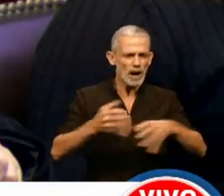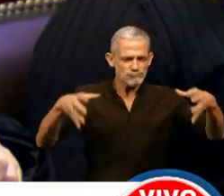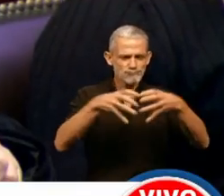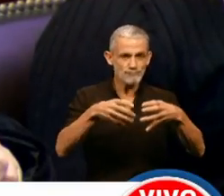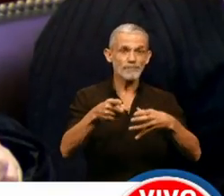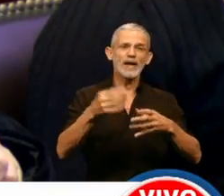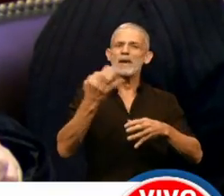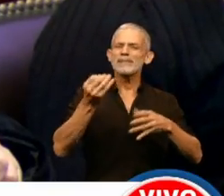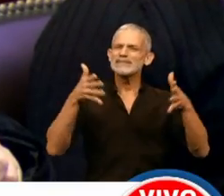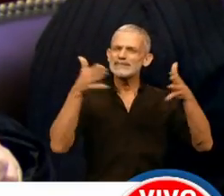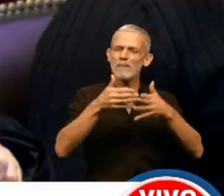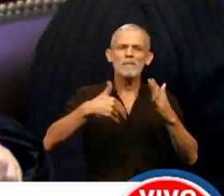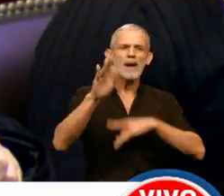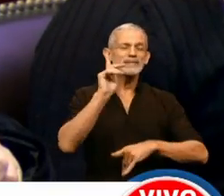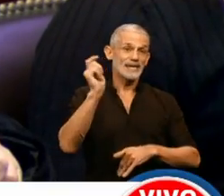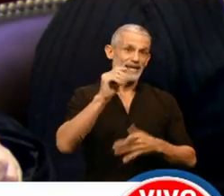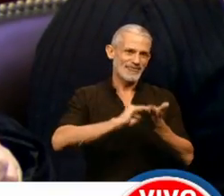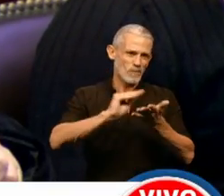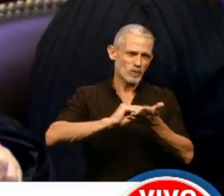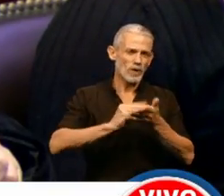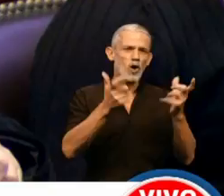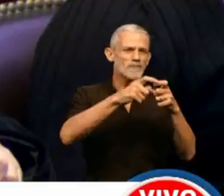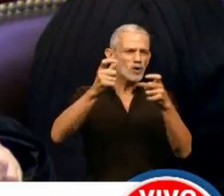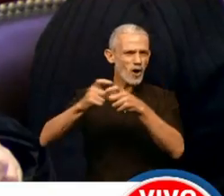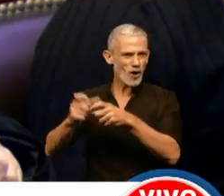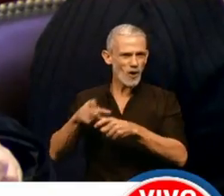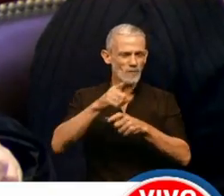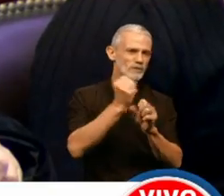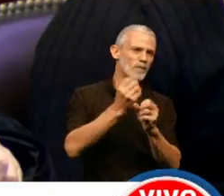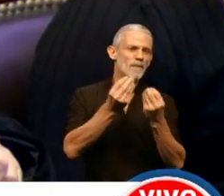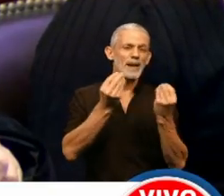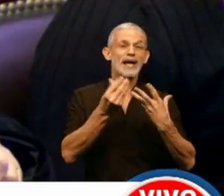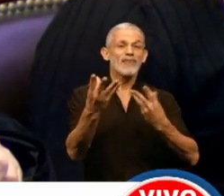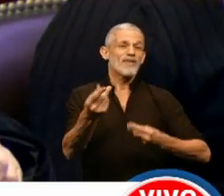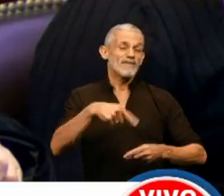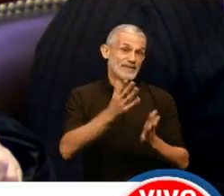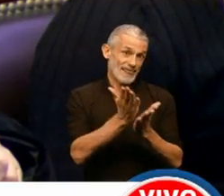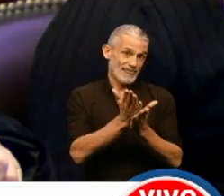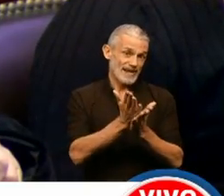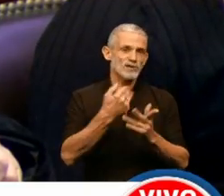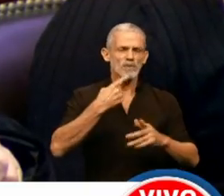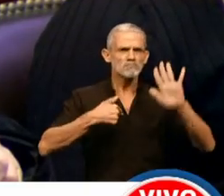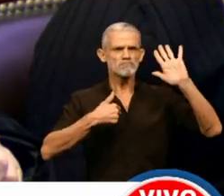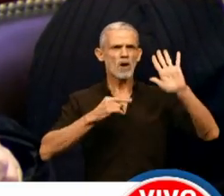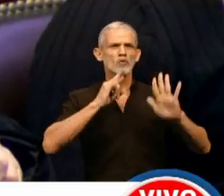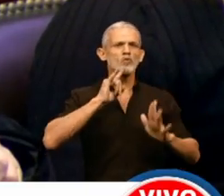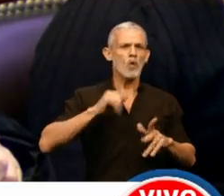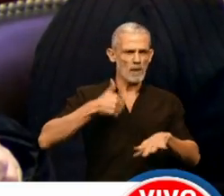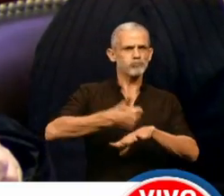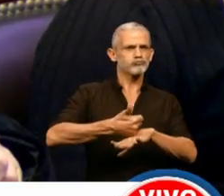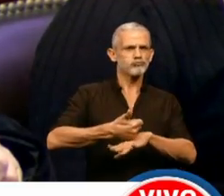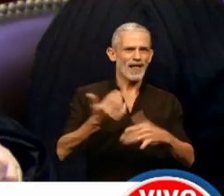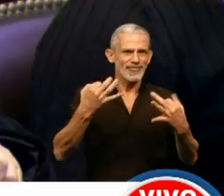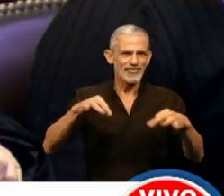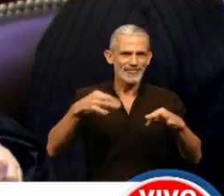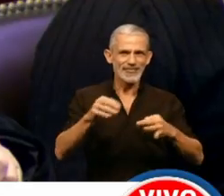especialmente a los diputados que trabajaron en las comisiones para defender y para decir que tucumán puede estar presente